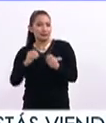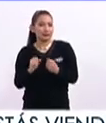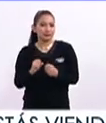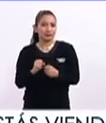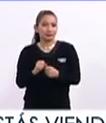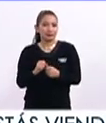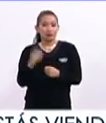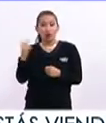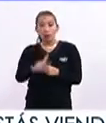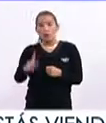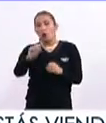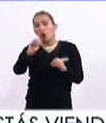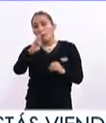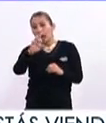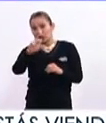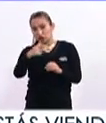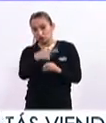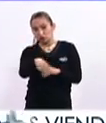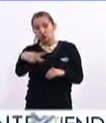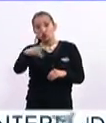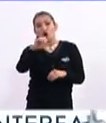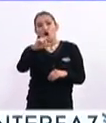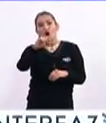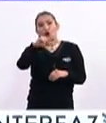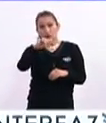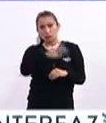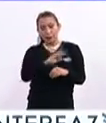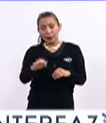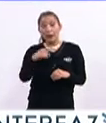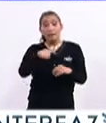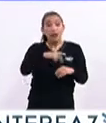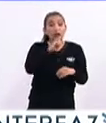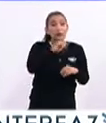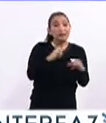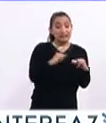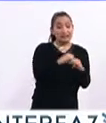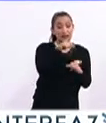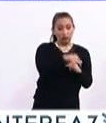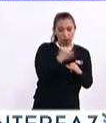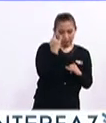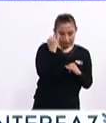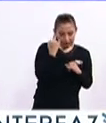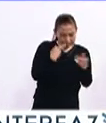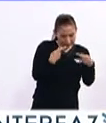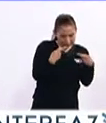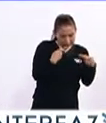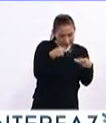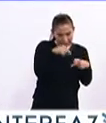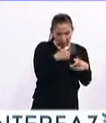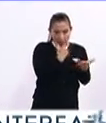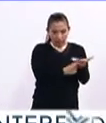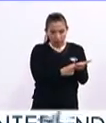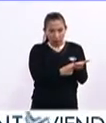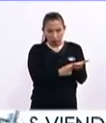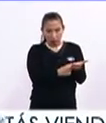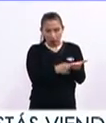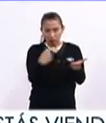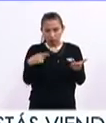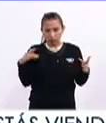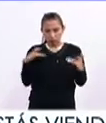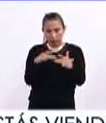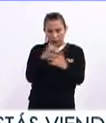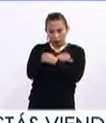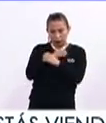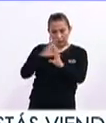sus pueblos y barrios originarios, en sus colonias, pero además el instituto pues está llevando una estrategia dentro de esta pues vínculo